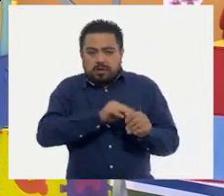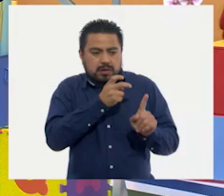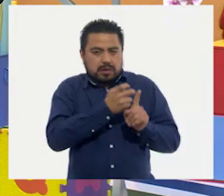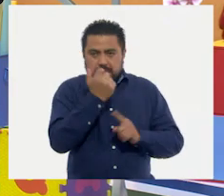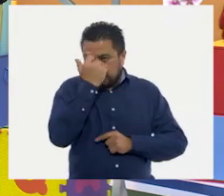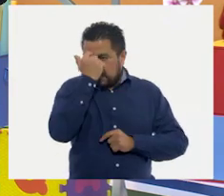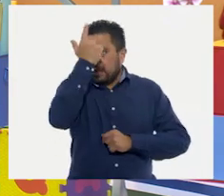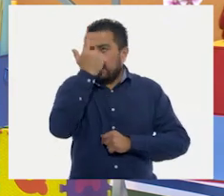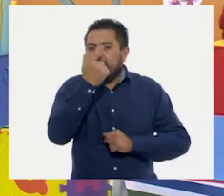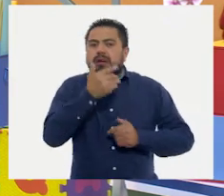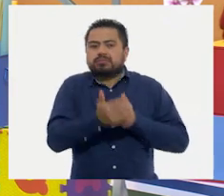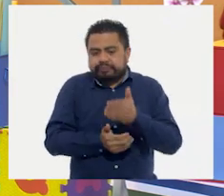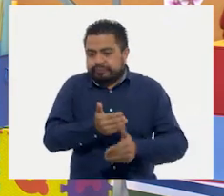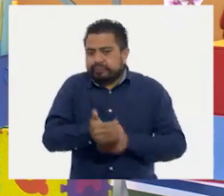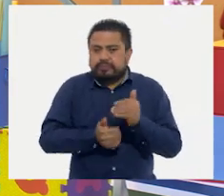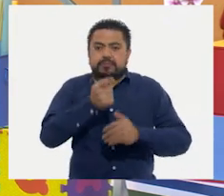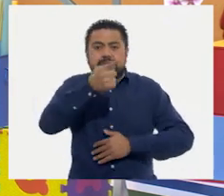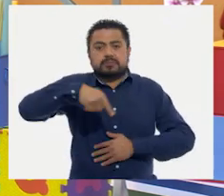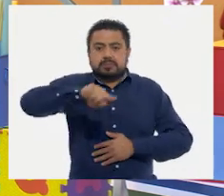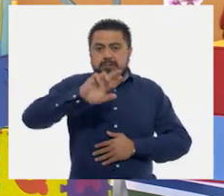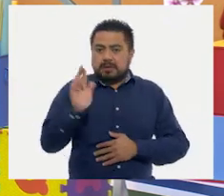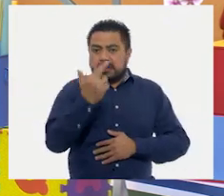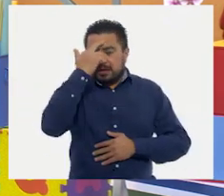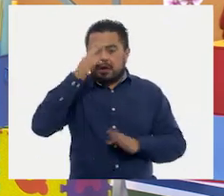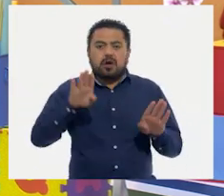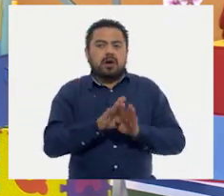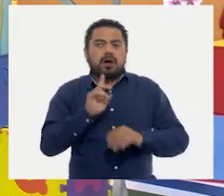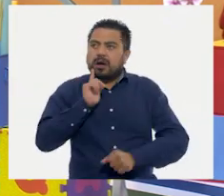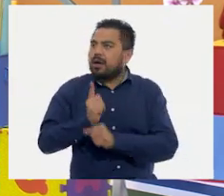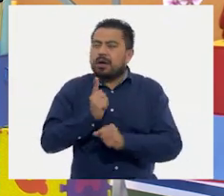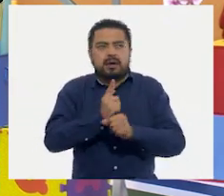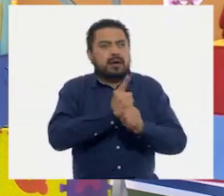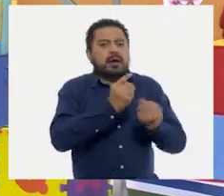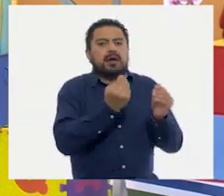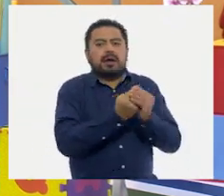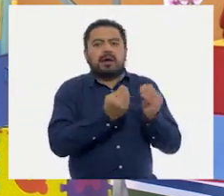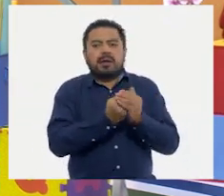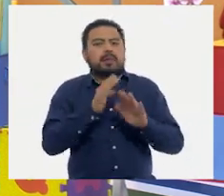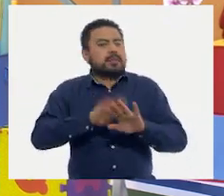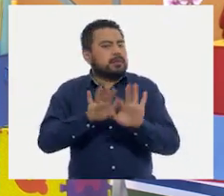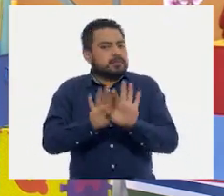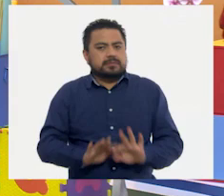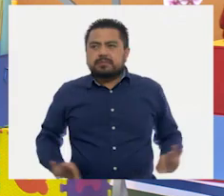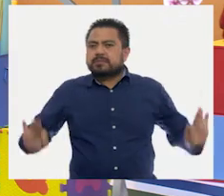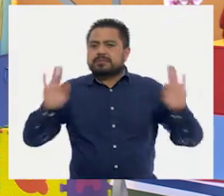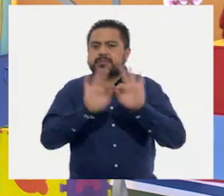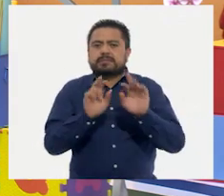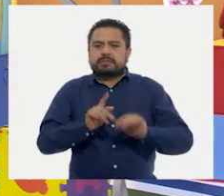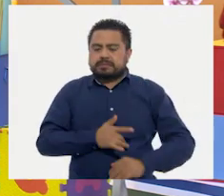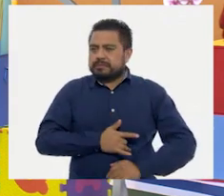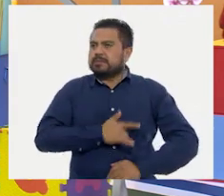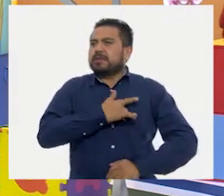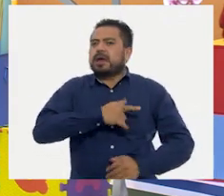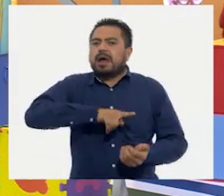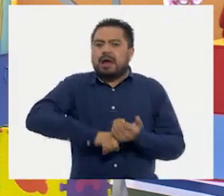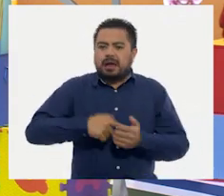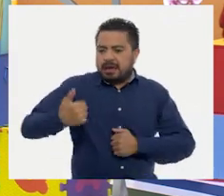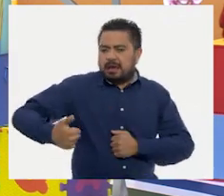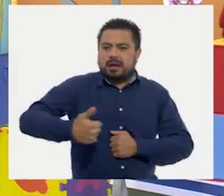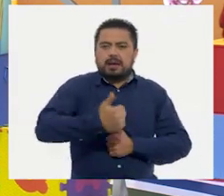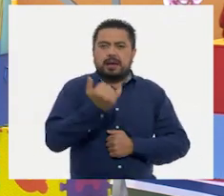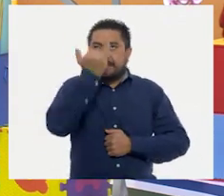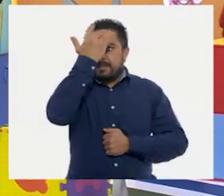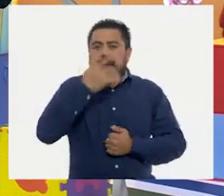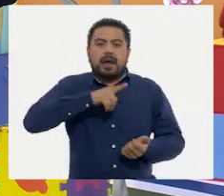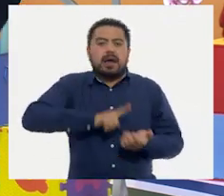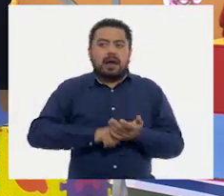crearemos nuestra secuencia. Recuerden que, como lo hemos visto en otras clases, es muy importante percibir lo que cada imagen